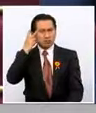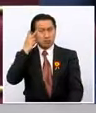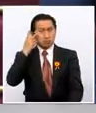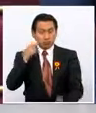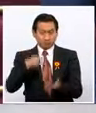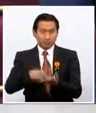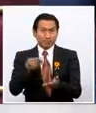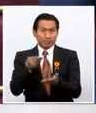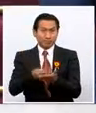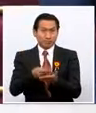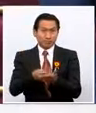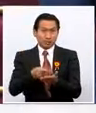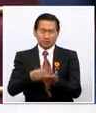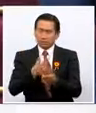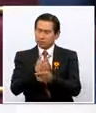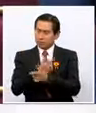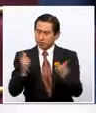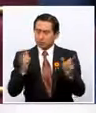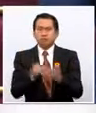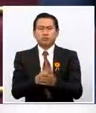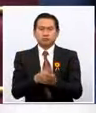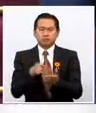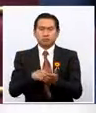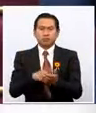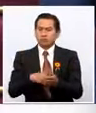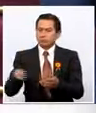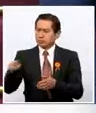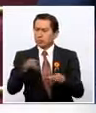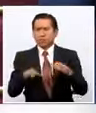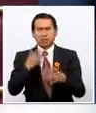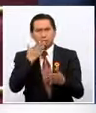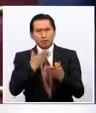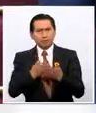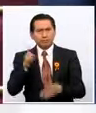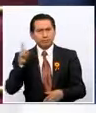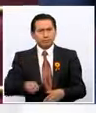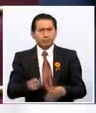dinero porque es para hacer el bien